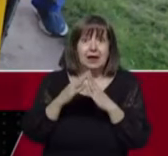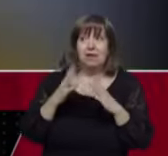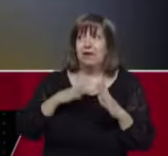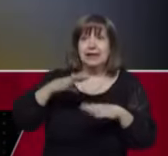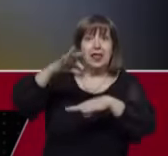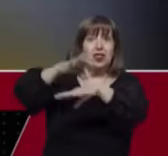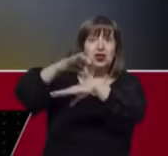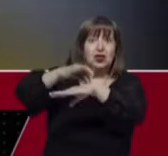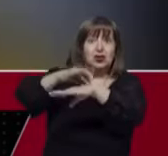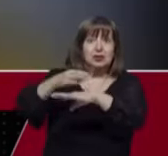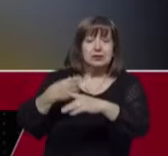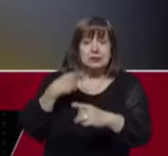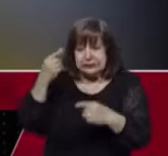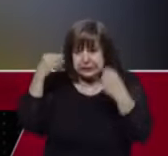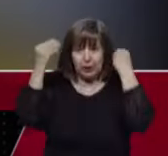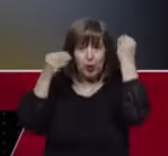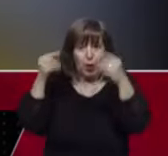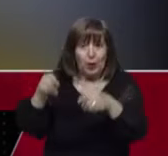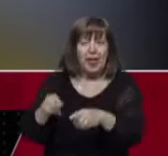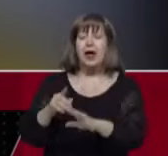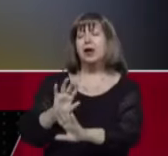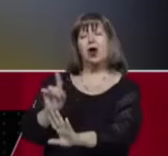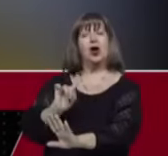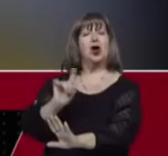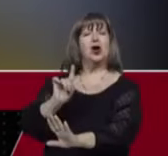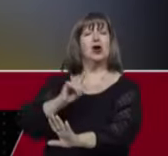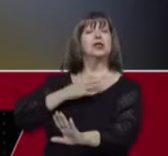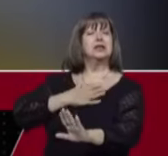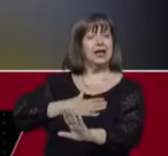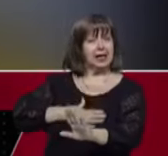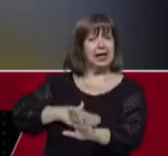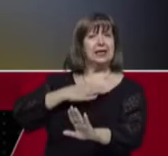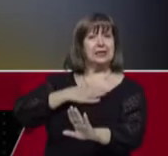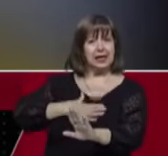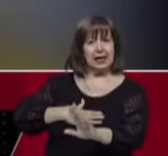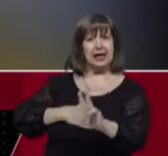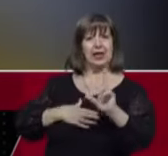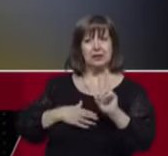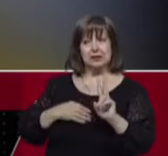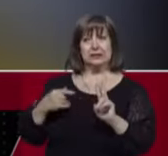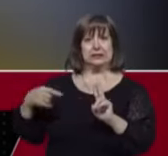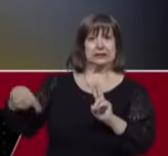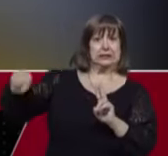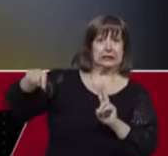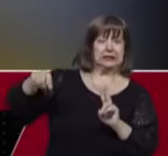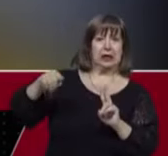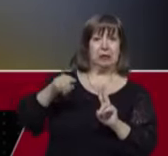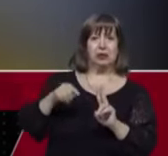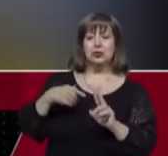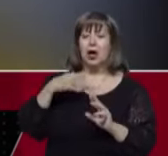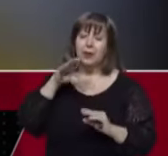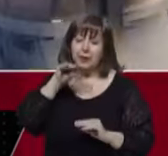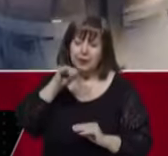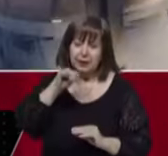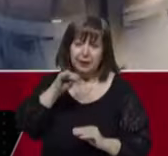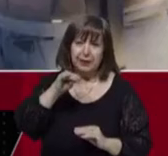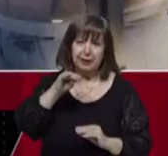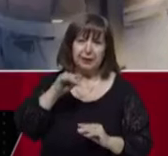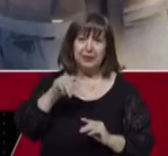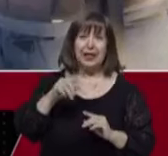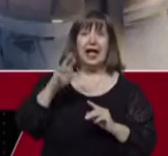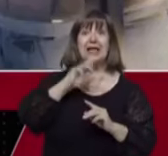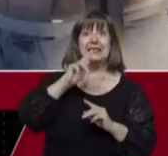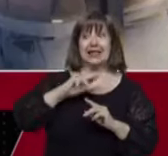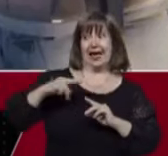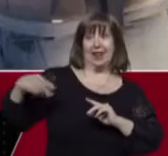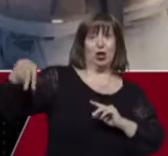forma darle a saber de que iba a salir todo bien. O sea, mientras las chicas estaban en la parte del parto, vos hablabas con ella todo el tiempo, como